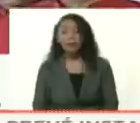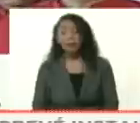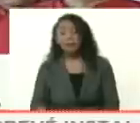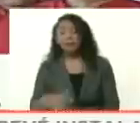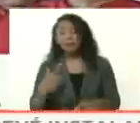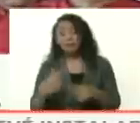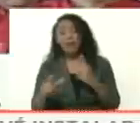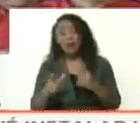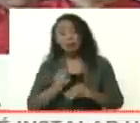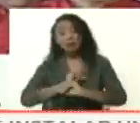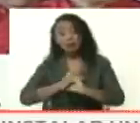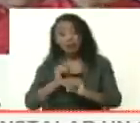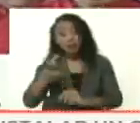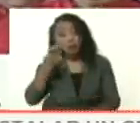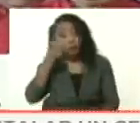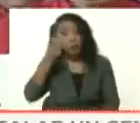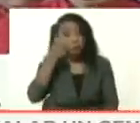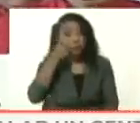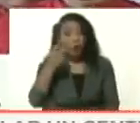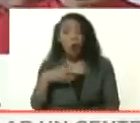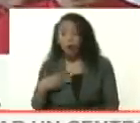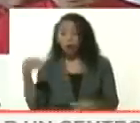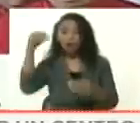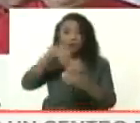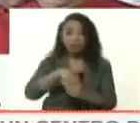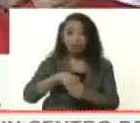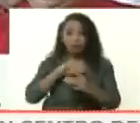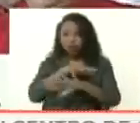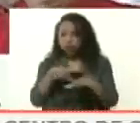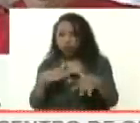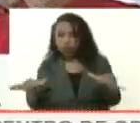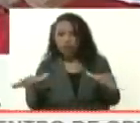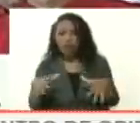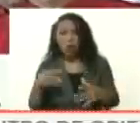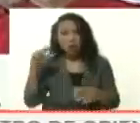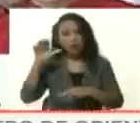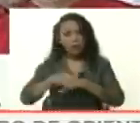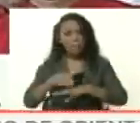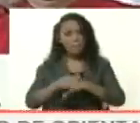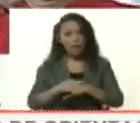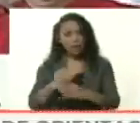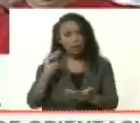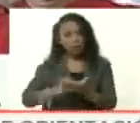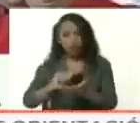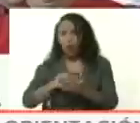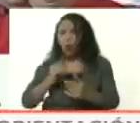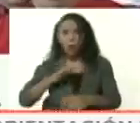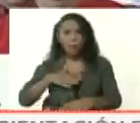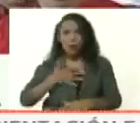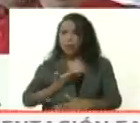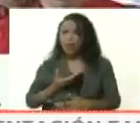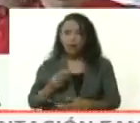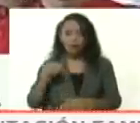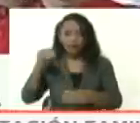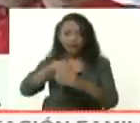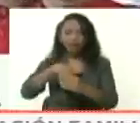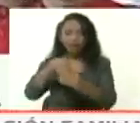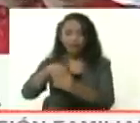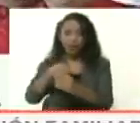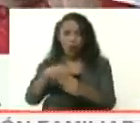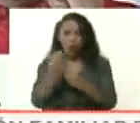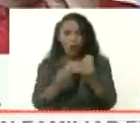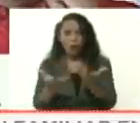Terminaron supervisando. Porque cuando nos metimos en el charco, lo único que tenían eran los zapatos que cargaban. No se podía meter en el charco.